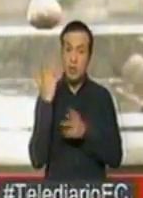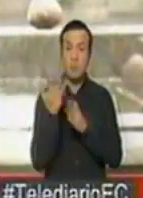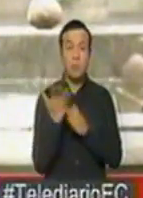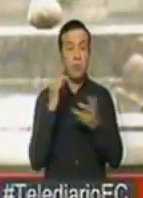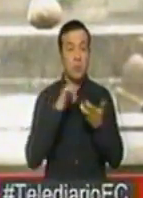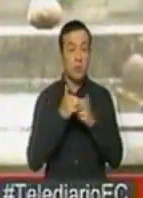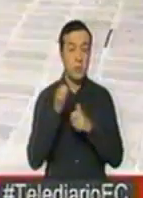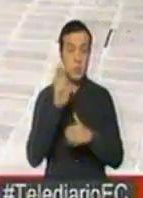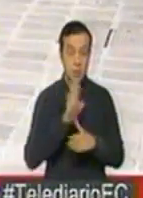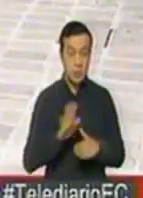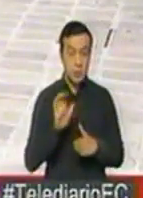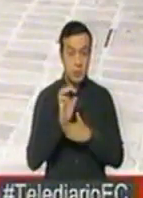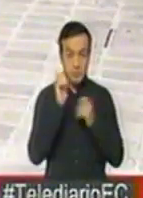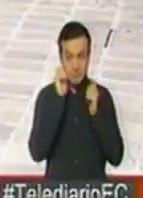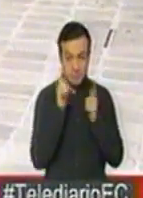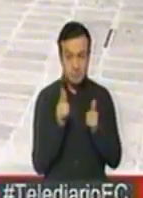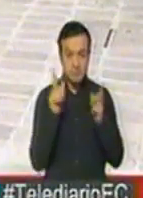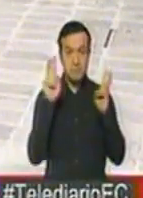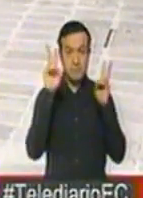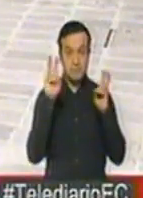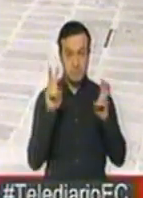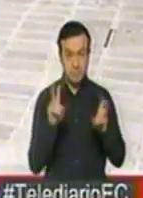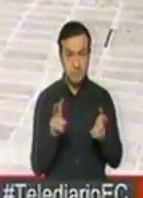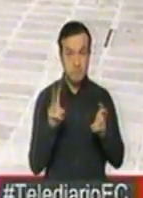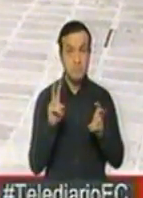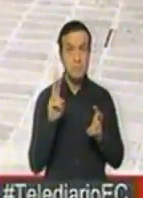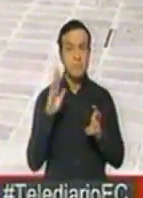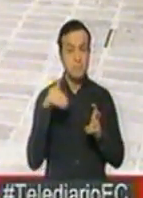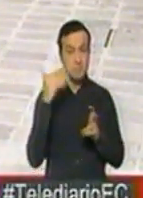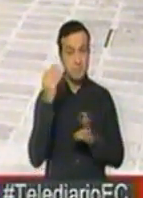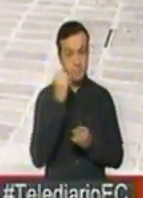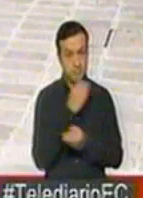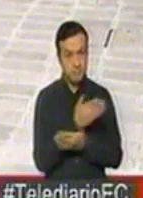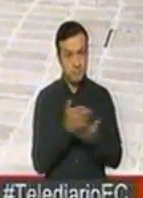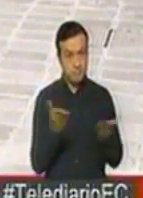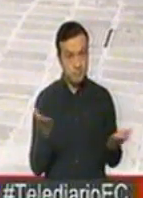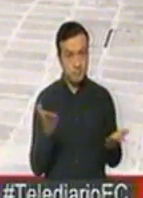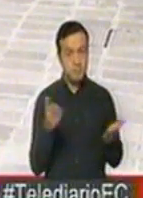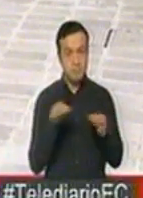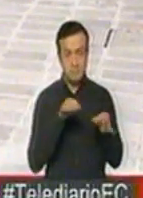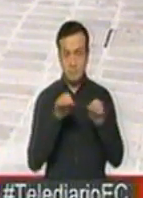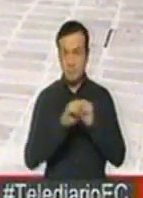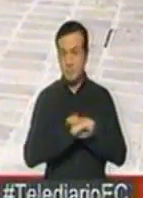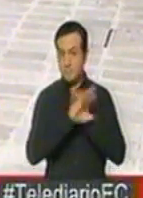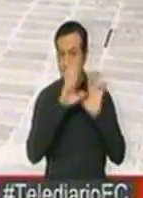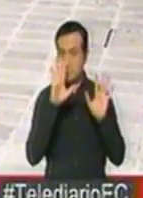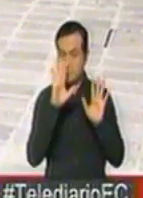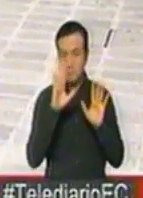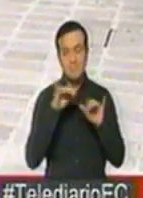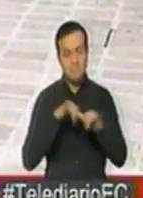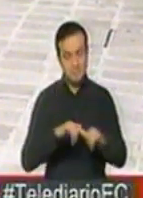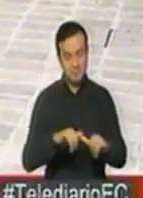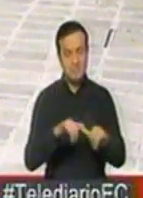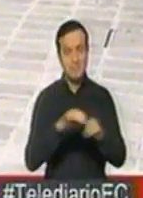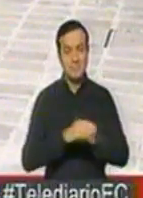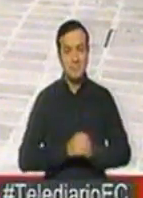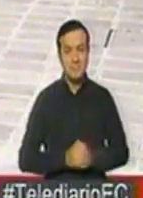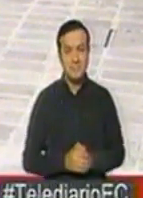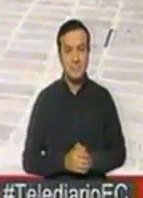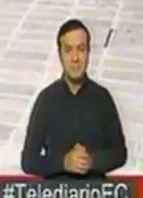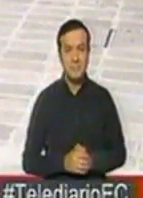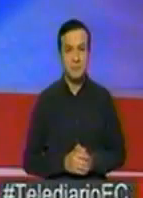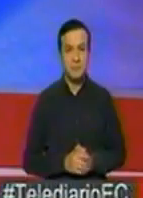semanas en el Ecuador. Temas que desarrollaremos en nuestras siguientes emisiones. Hasta tanto, vamos a continuar con más información contigo, Carla. Muy buenas tardes.